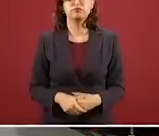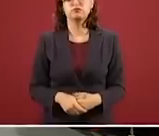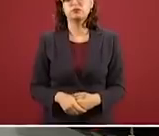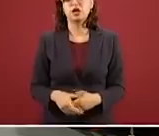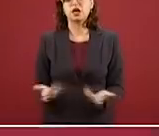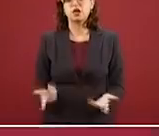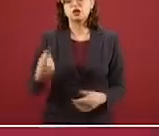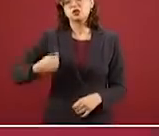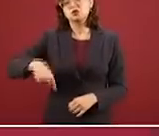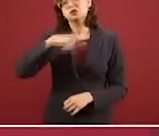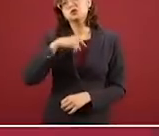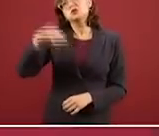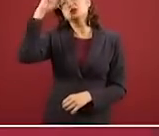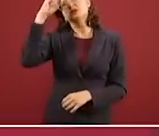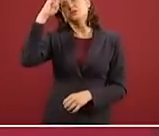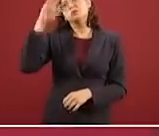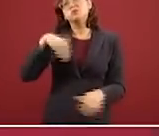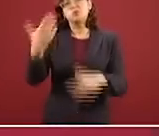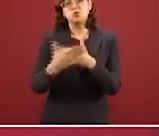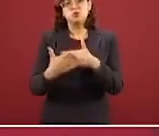se va a convocar elecciones,